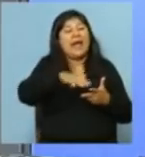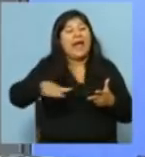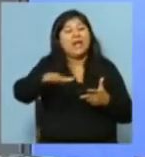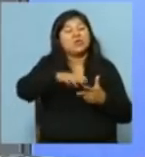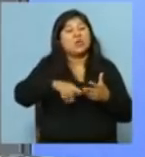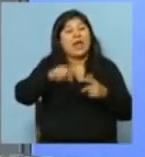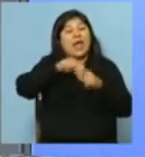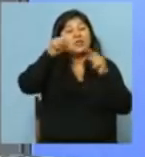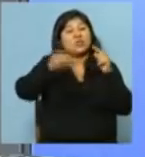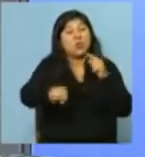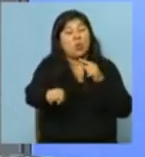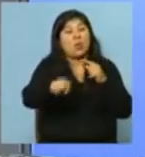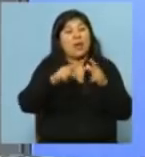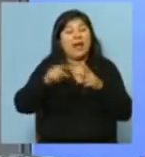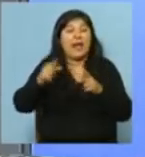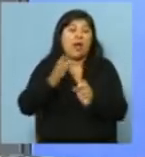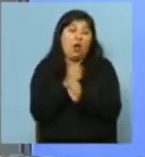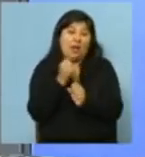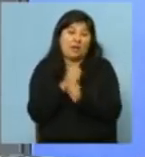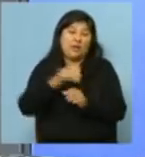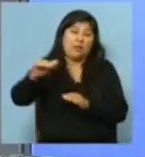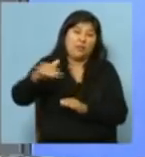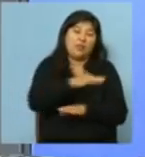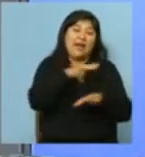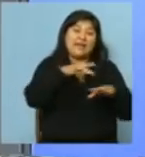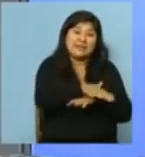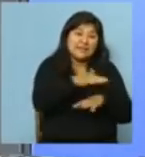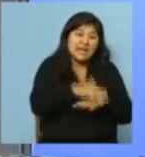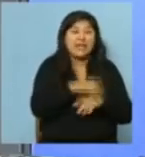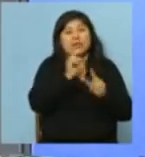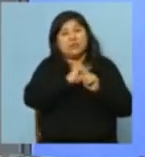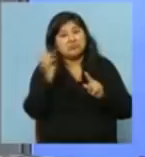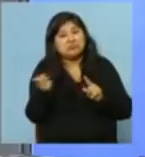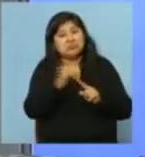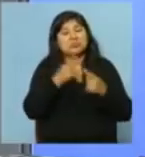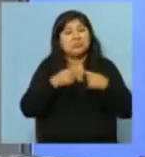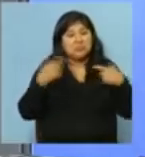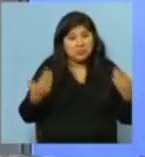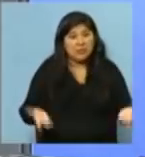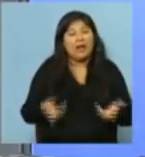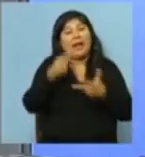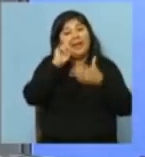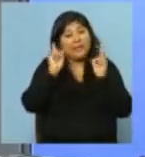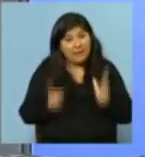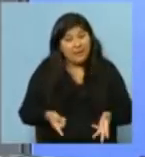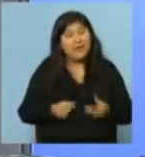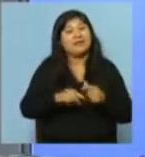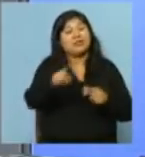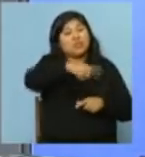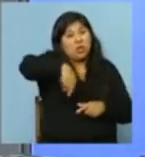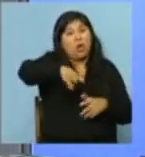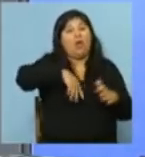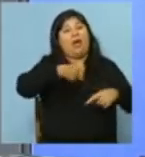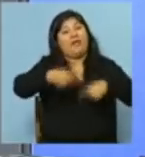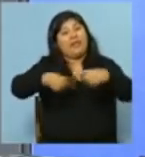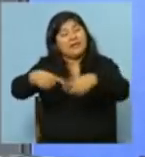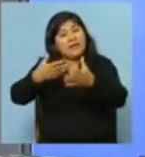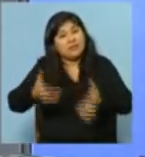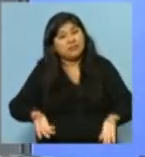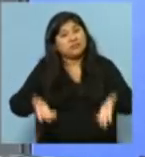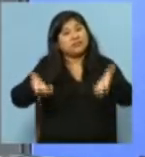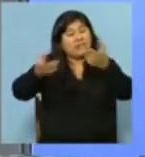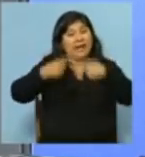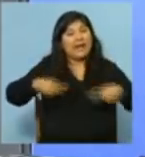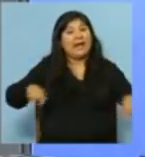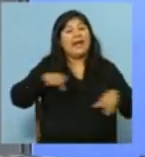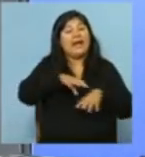ciudad en donde tenemos líneas de colectivo hacia hacia el centro fundamentalmente sino que además va a provocar el desarrollo de un sector que